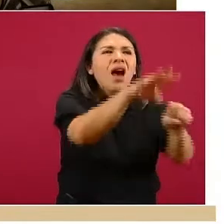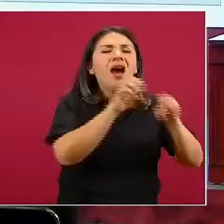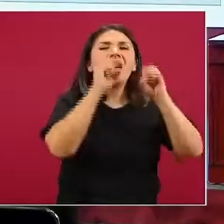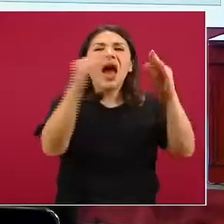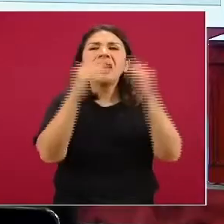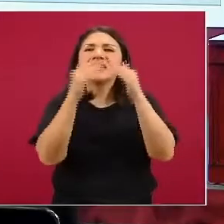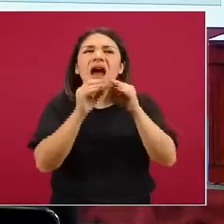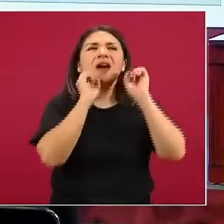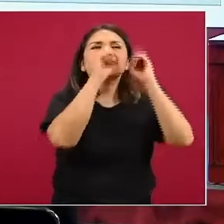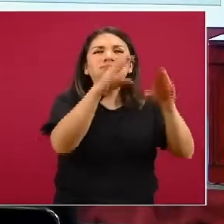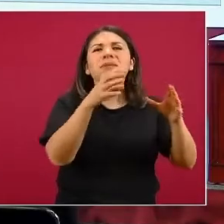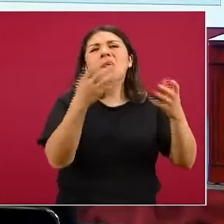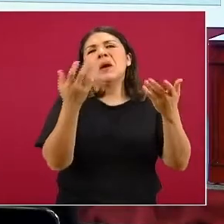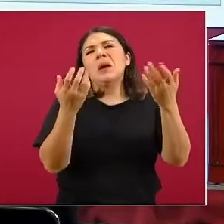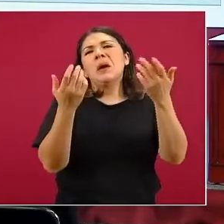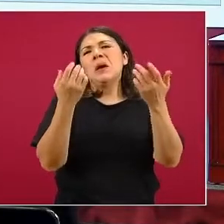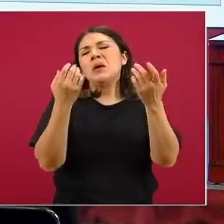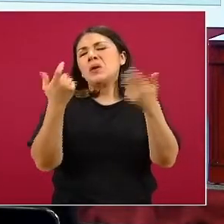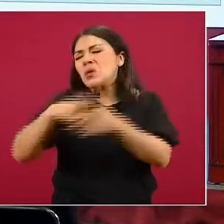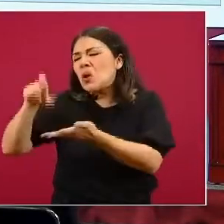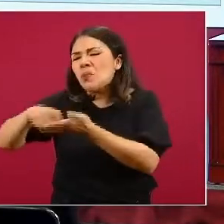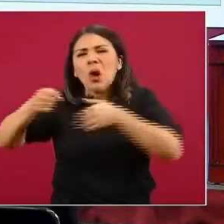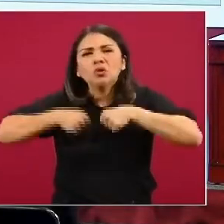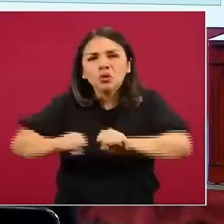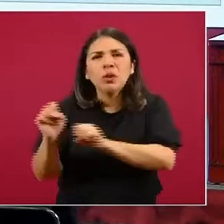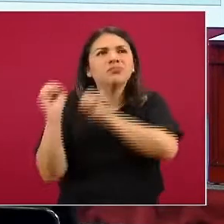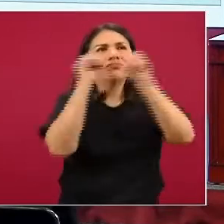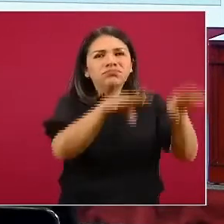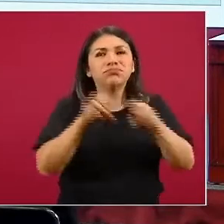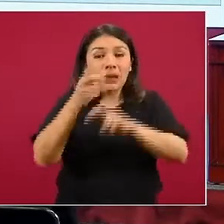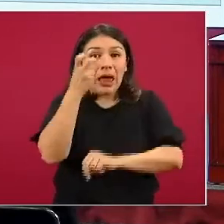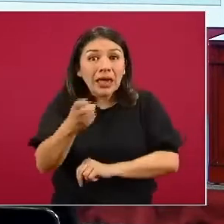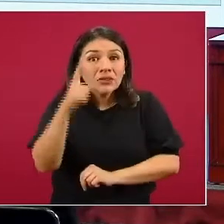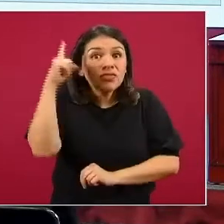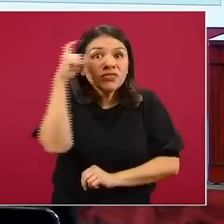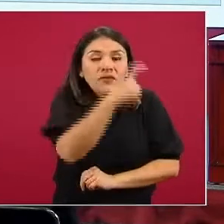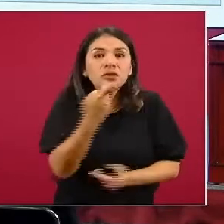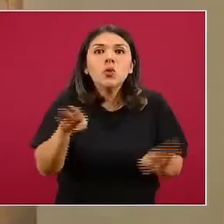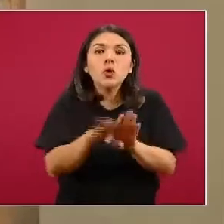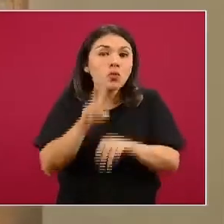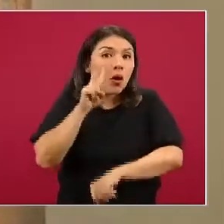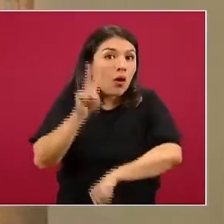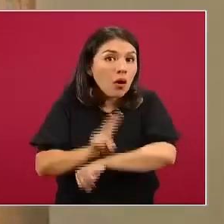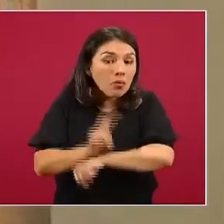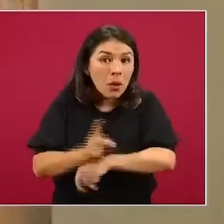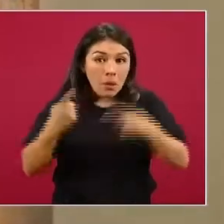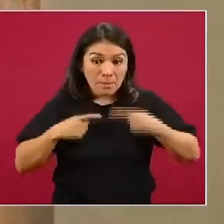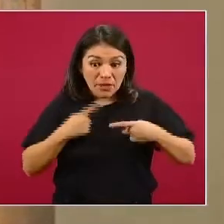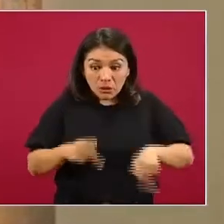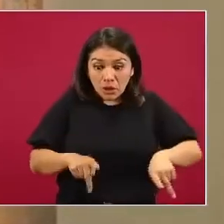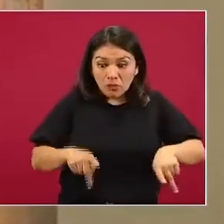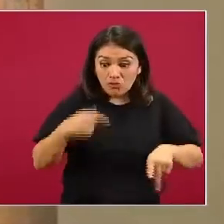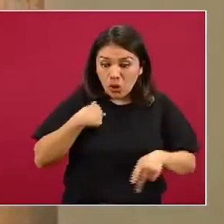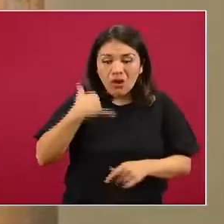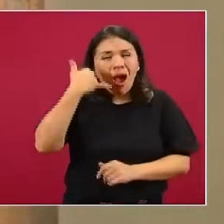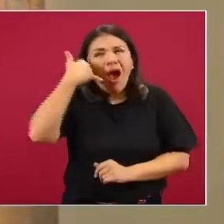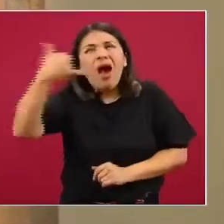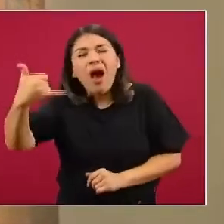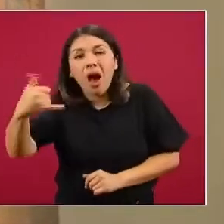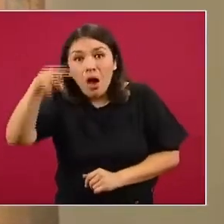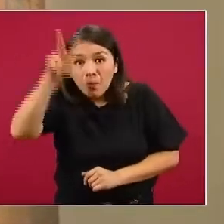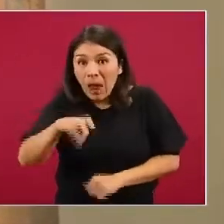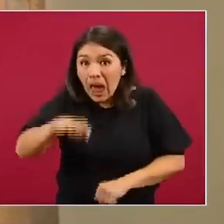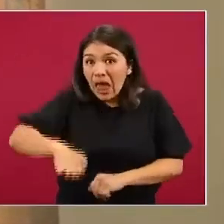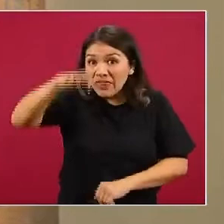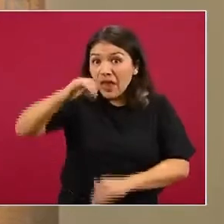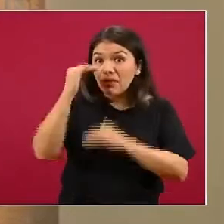llevando víveres, y pues ahí es más difícil, por ejemplo, cerciorarnos que quien pide a una de estas compañías sea mayor